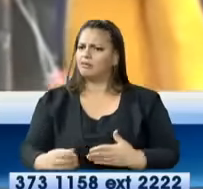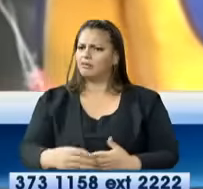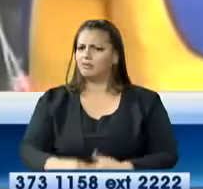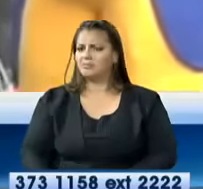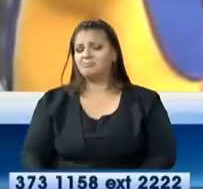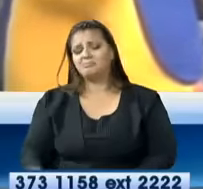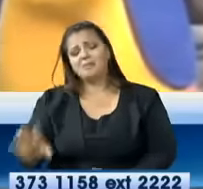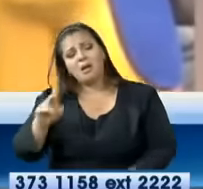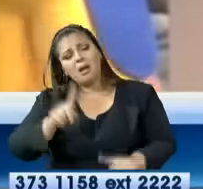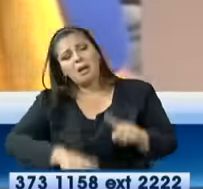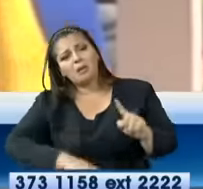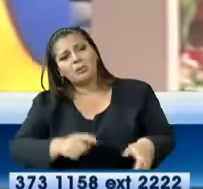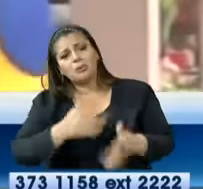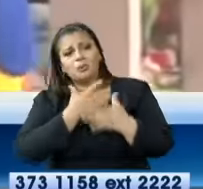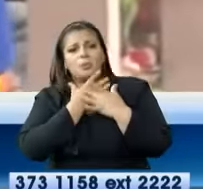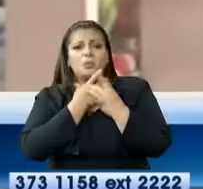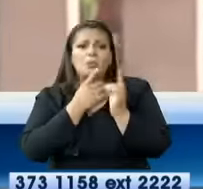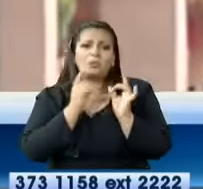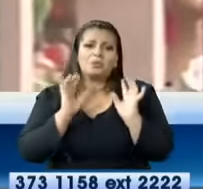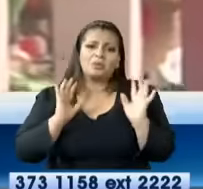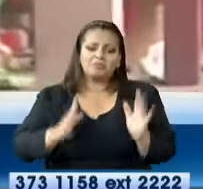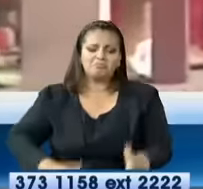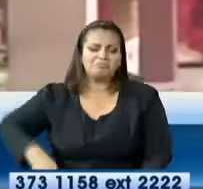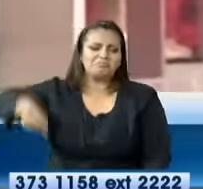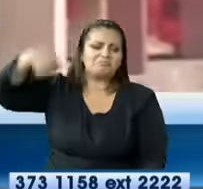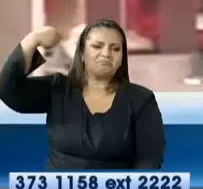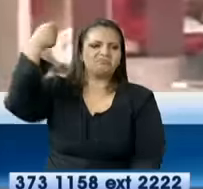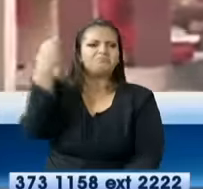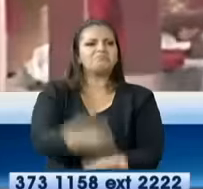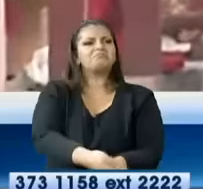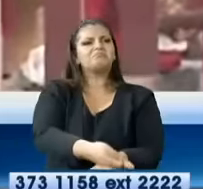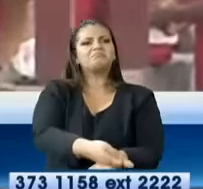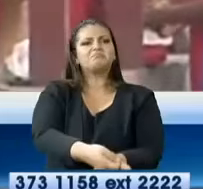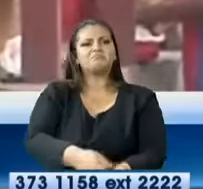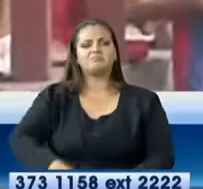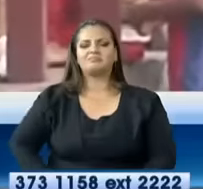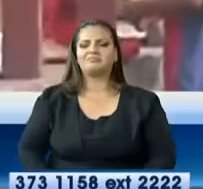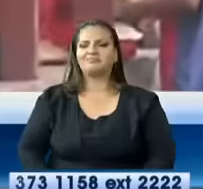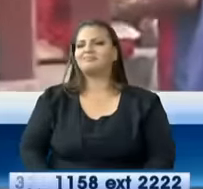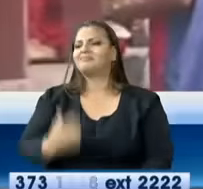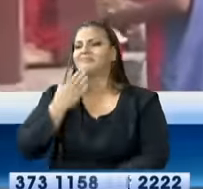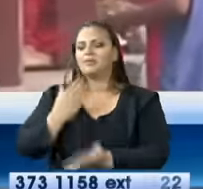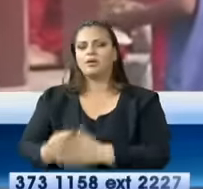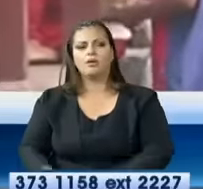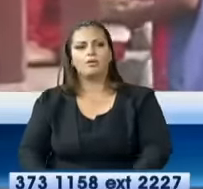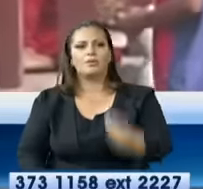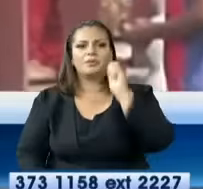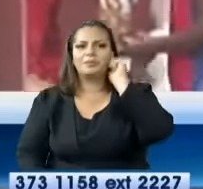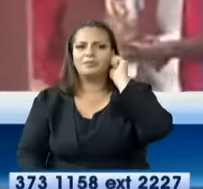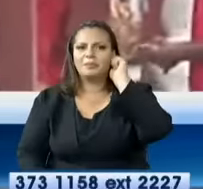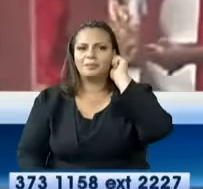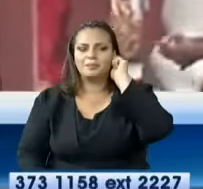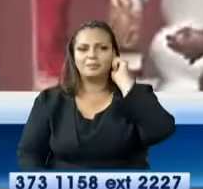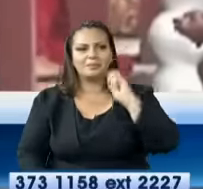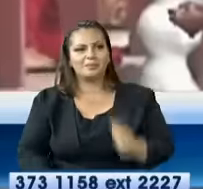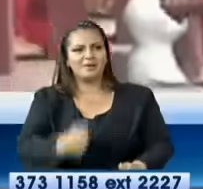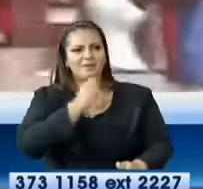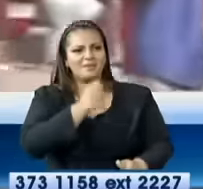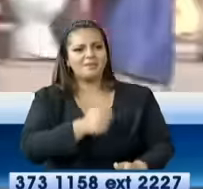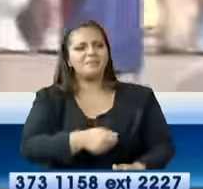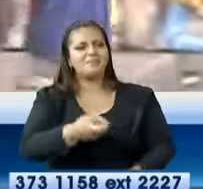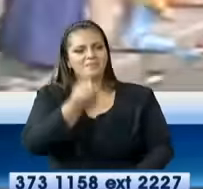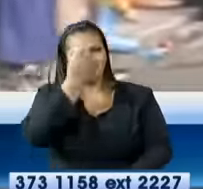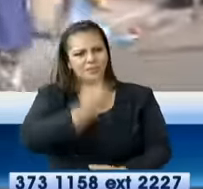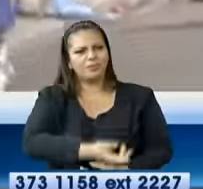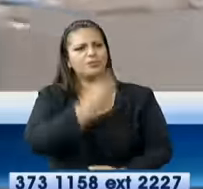cuando le gusta apreciar el arte, paga. Ya, ella es una vendedora. Señora, buenos días. ¿A dónde va usted con mi puesto? ¿Cuál es su